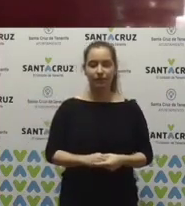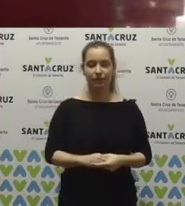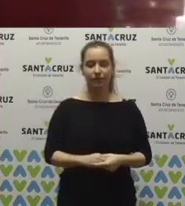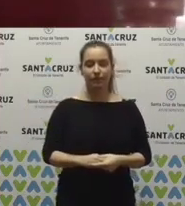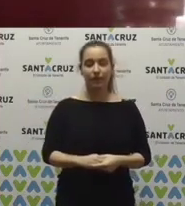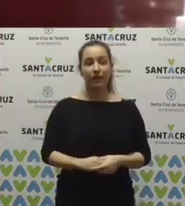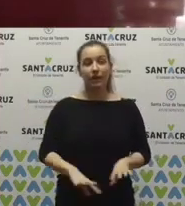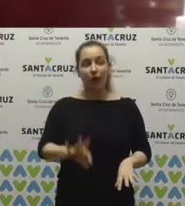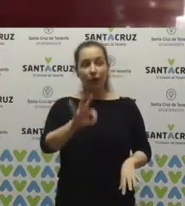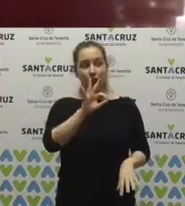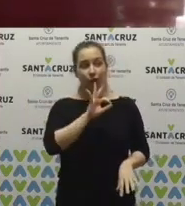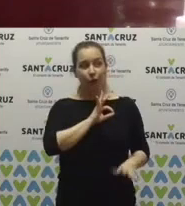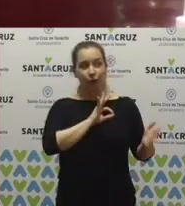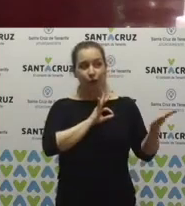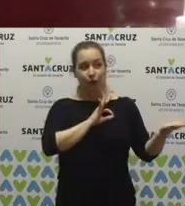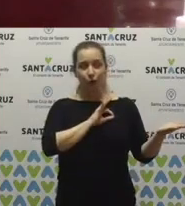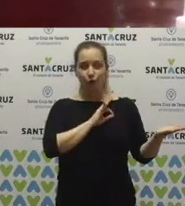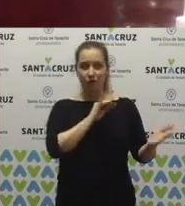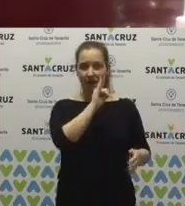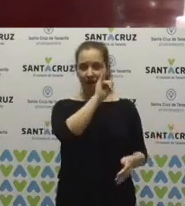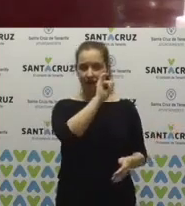doña yaiza